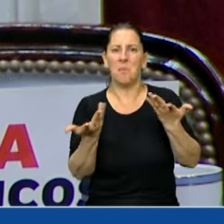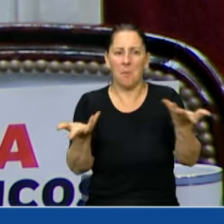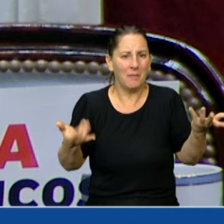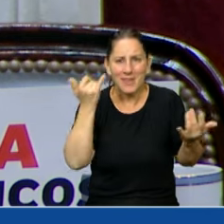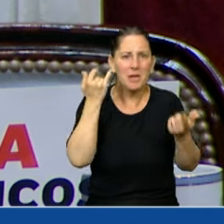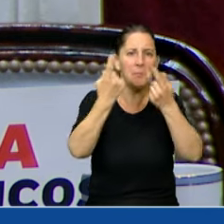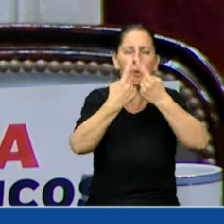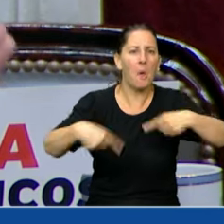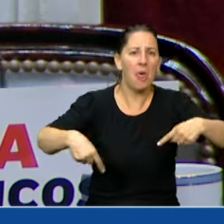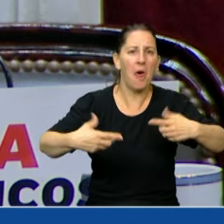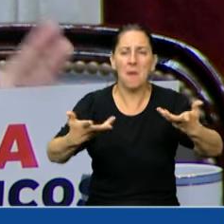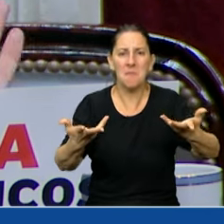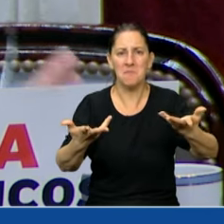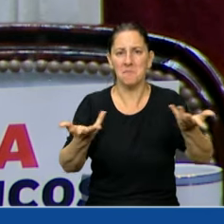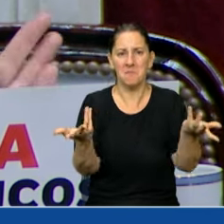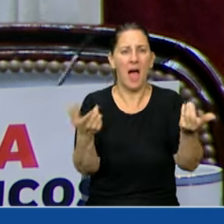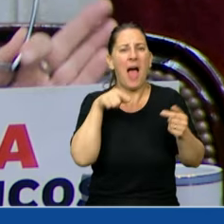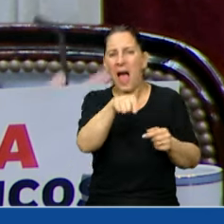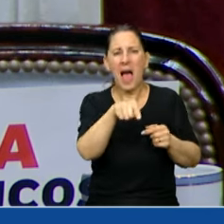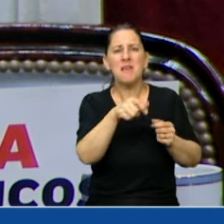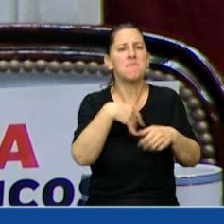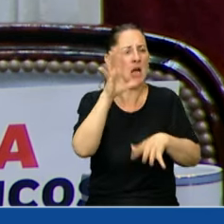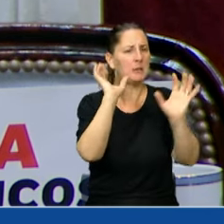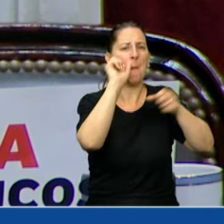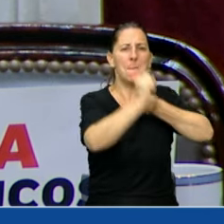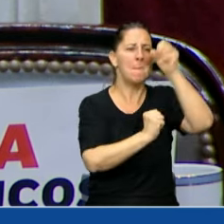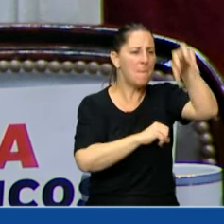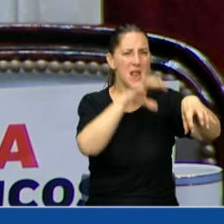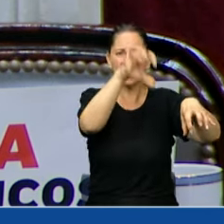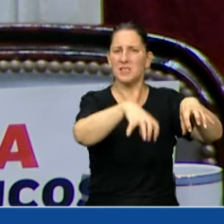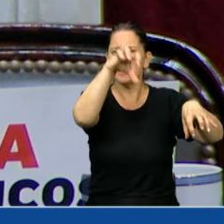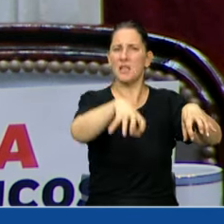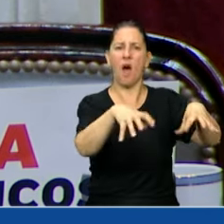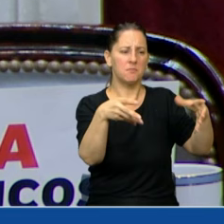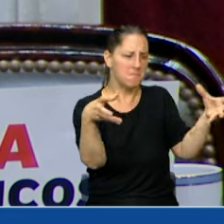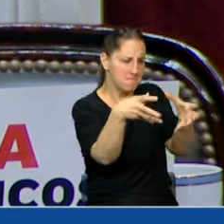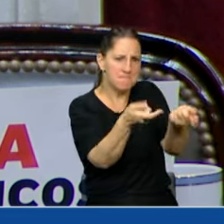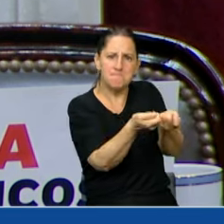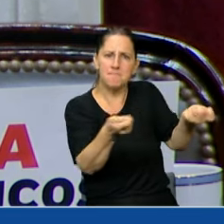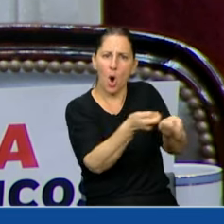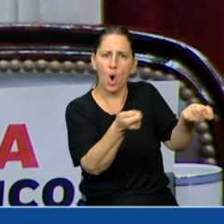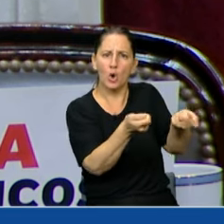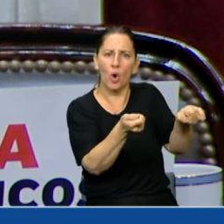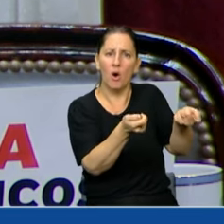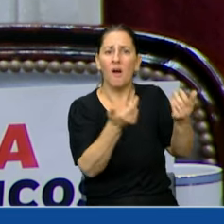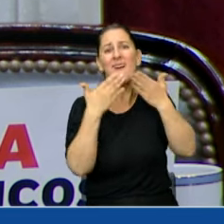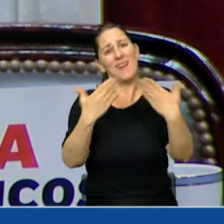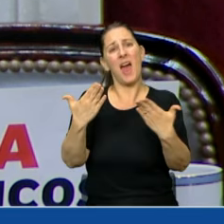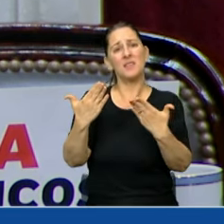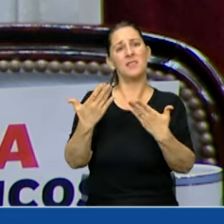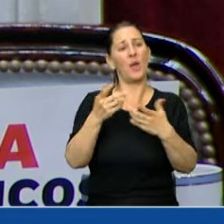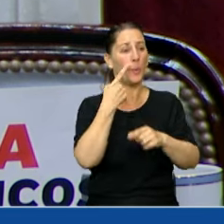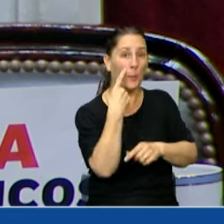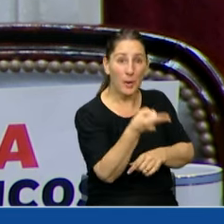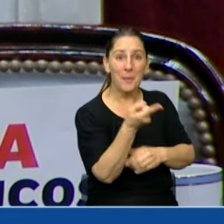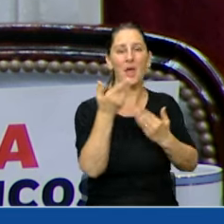asunto es pura concentración en manos de un puñado de empresa a costa del estado